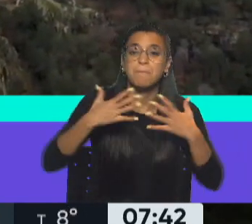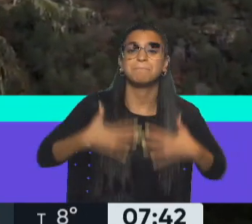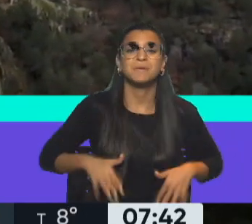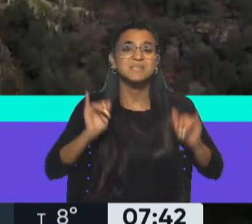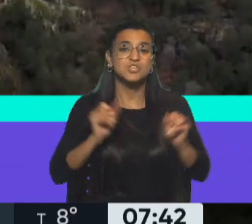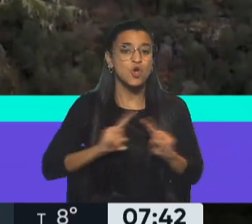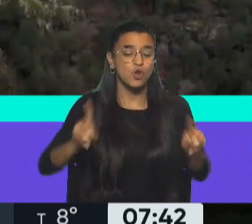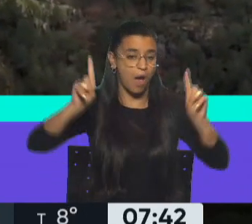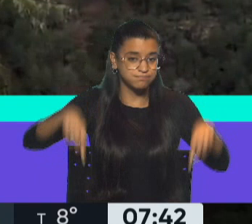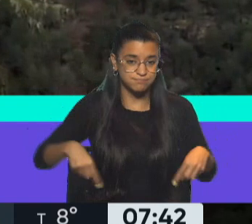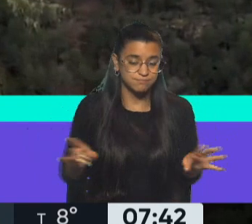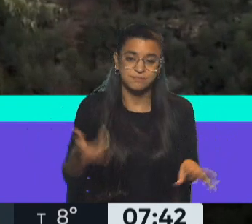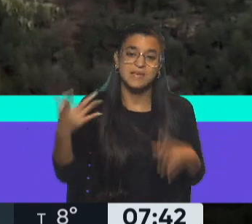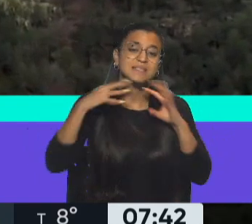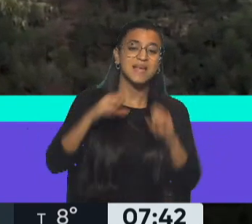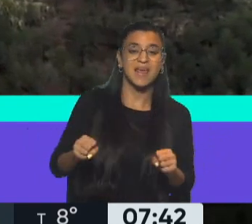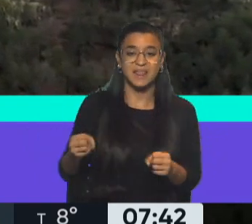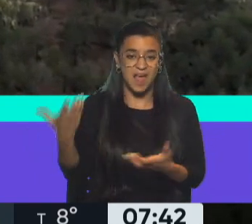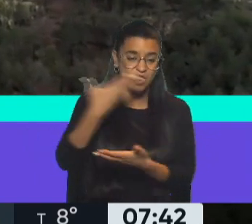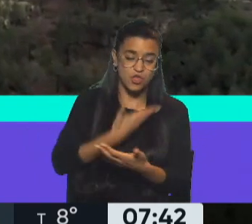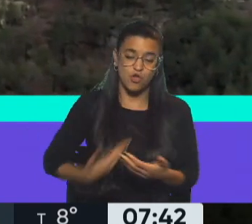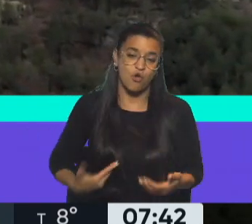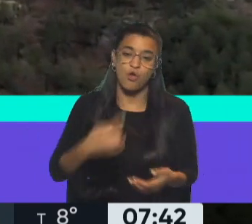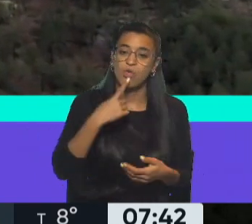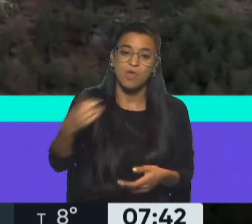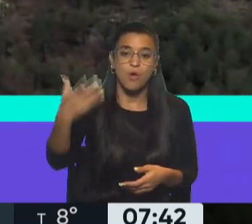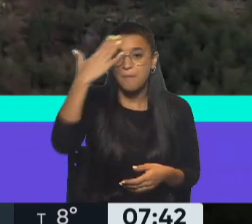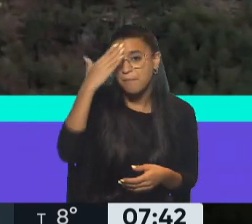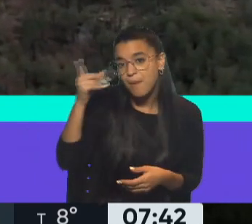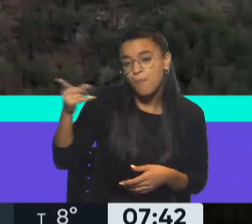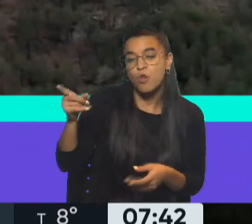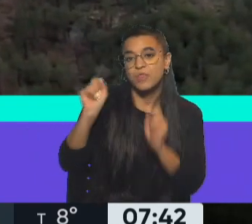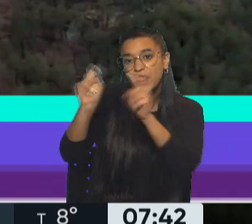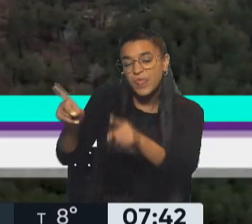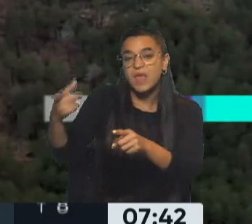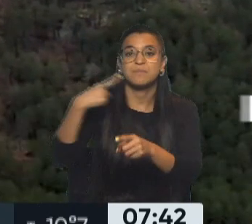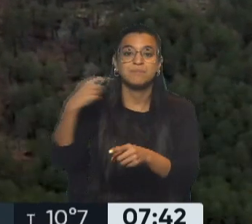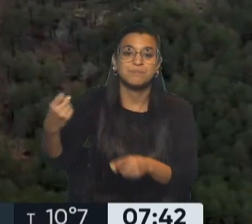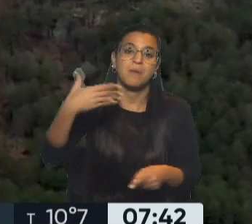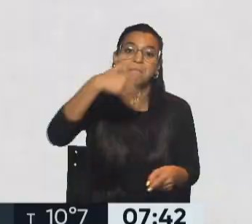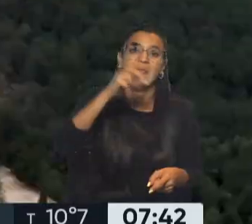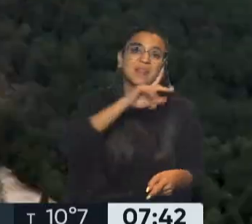buscan, advirtió el secretario de Estado de Memoria Democrática del gobierno español, Fernando Martínez.